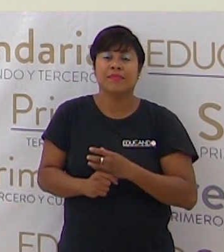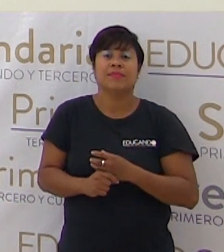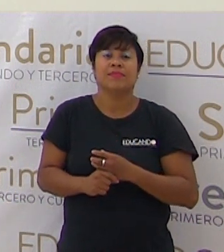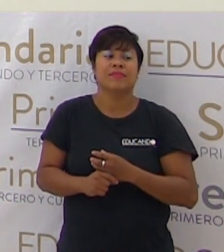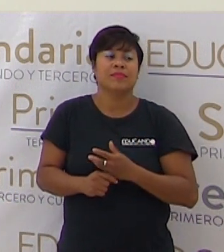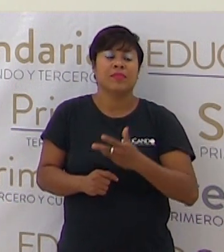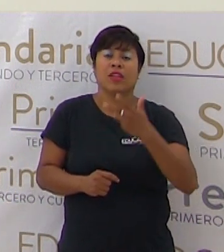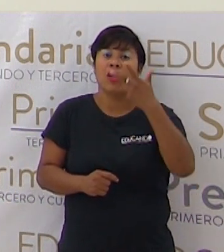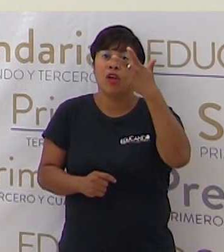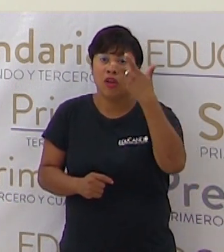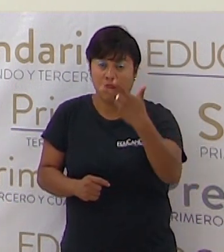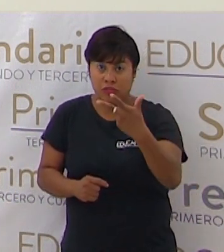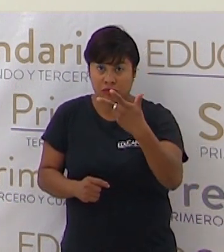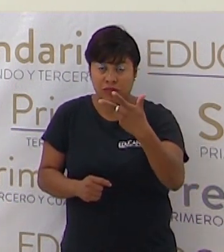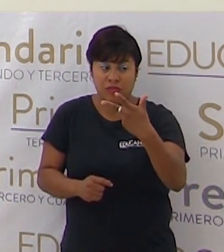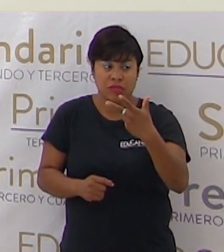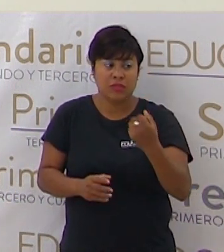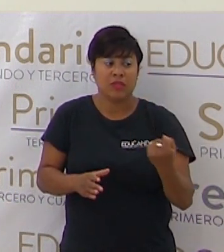8